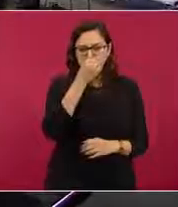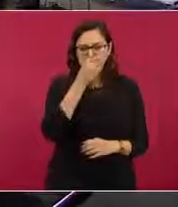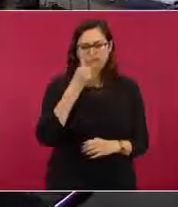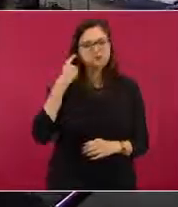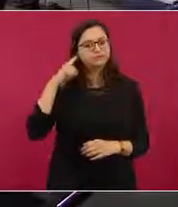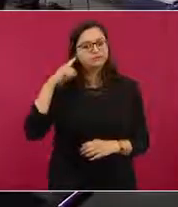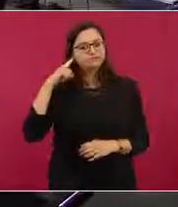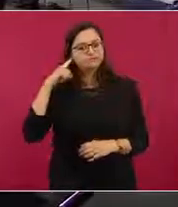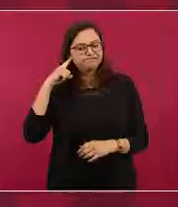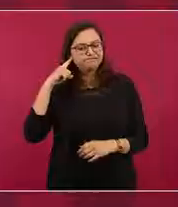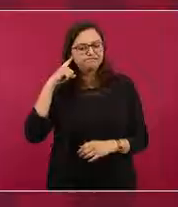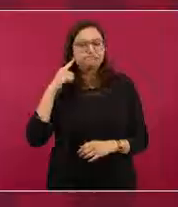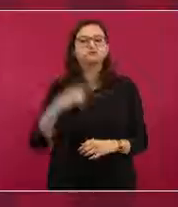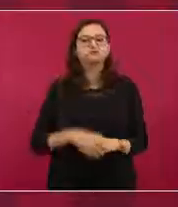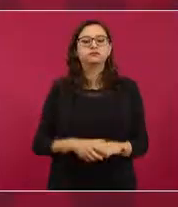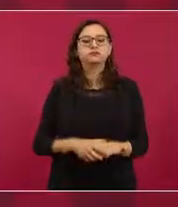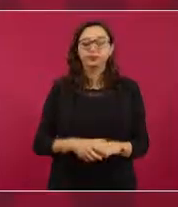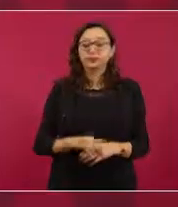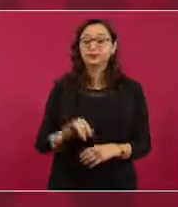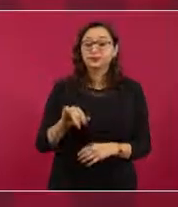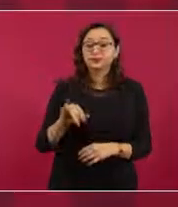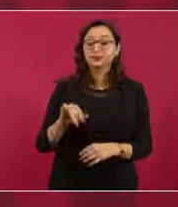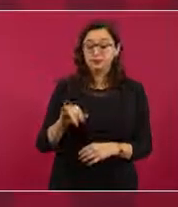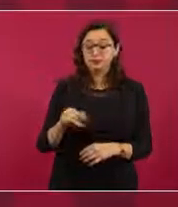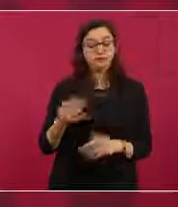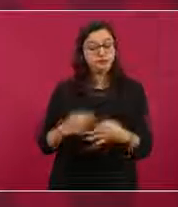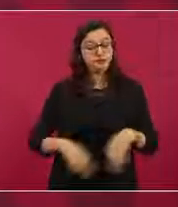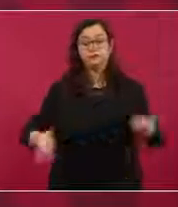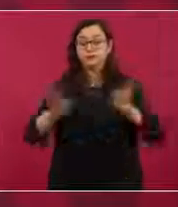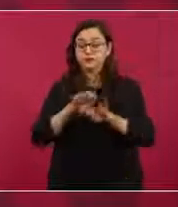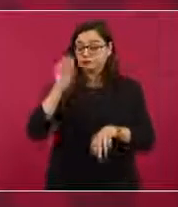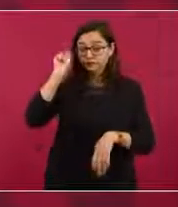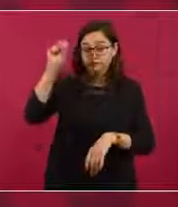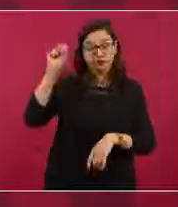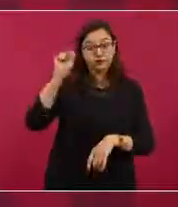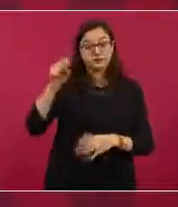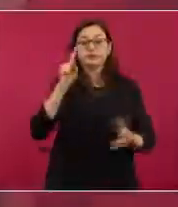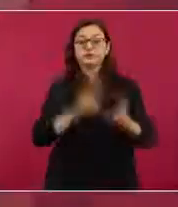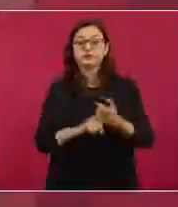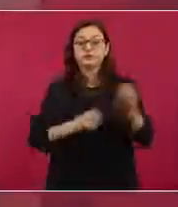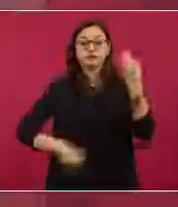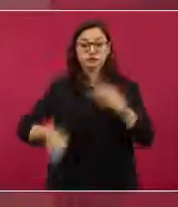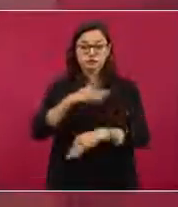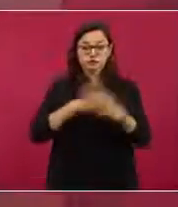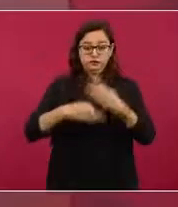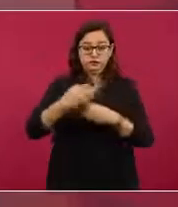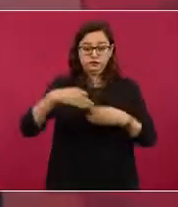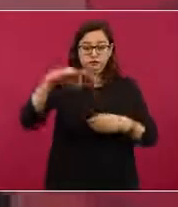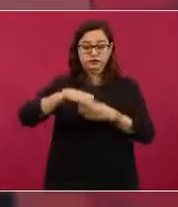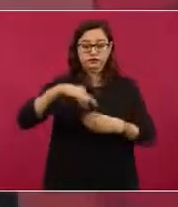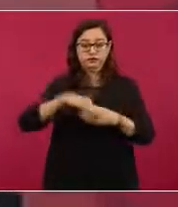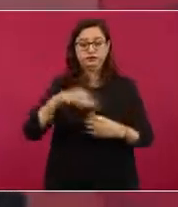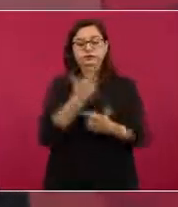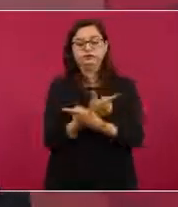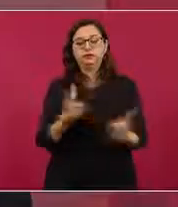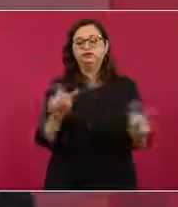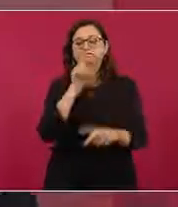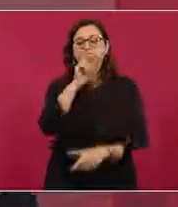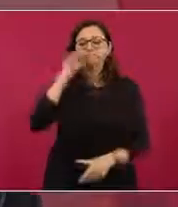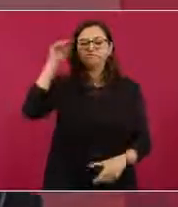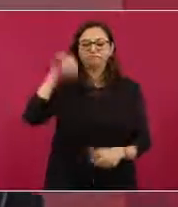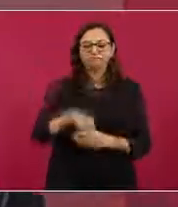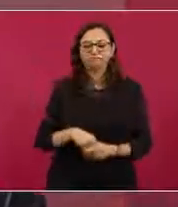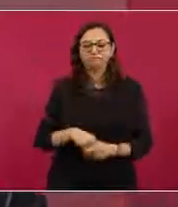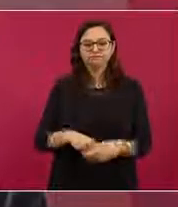Sí, vamos a eso, vamos a las elecciones en todos los sindicatos con voto libre y secreto, para que